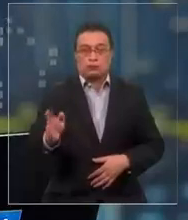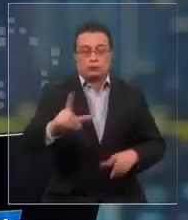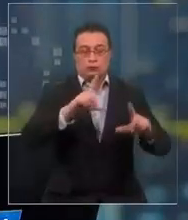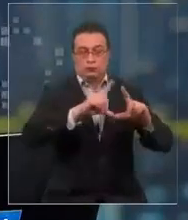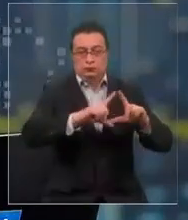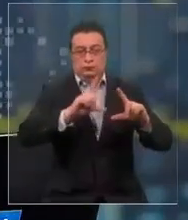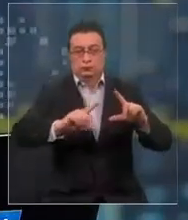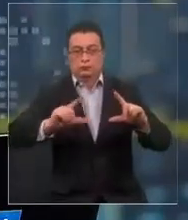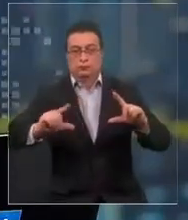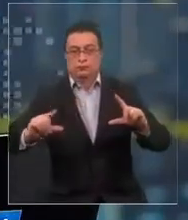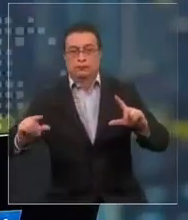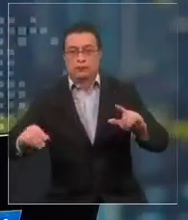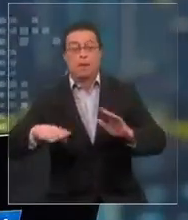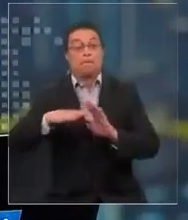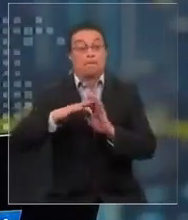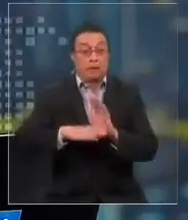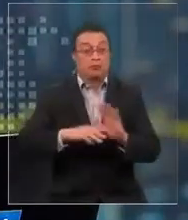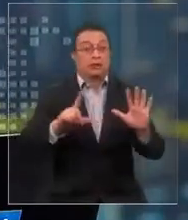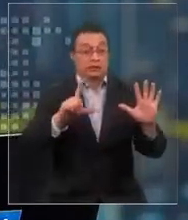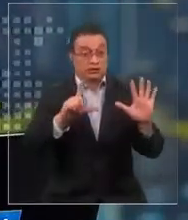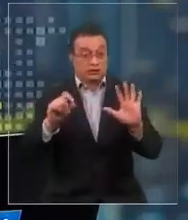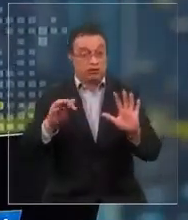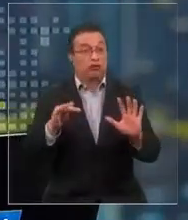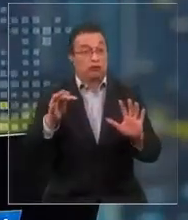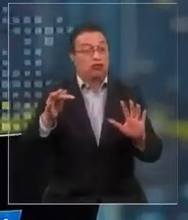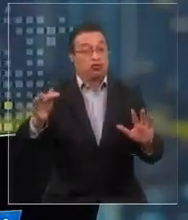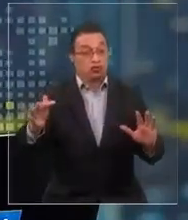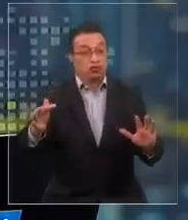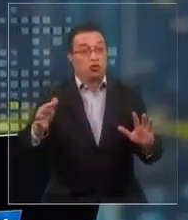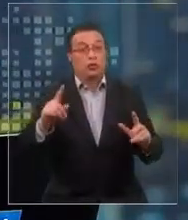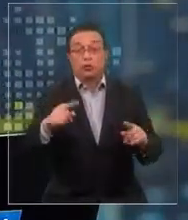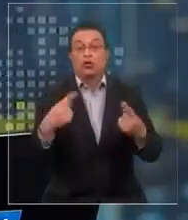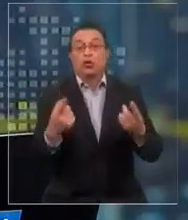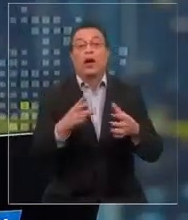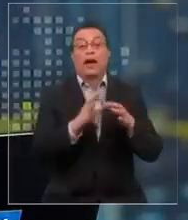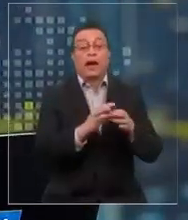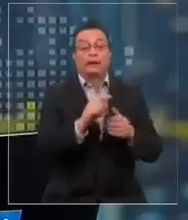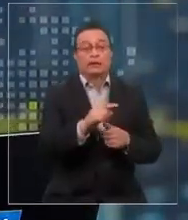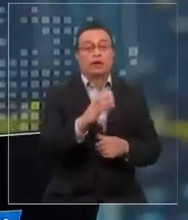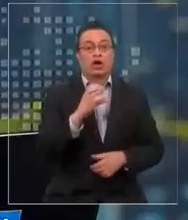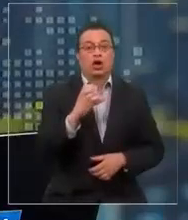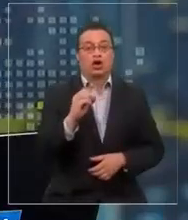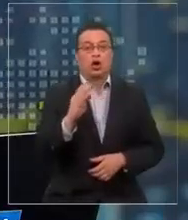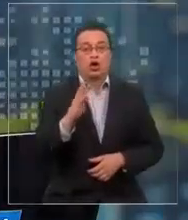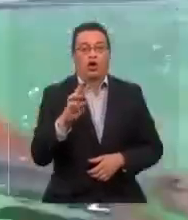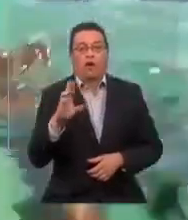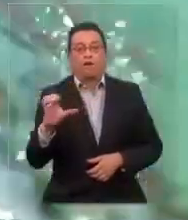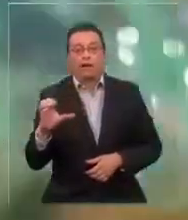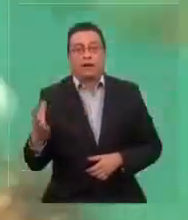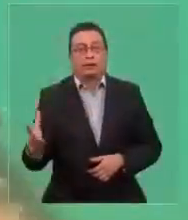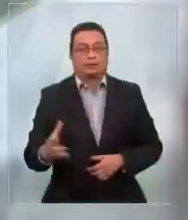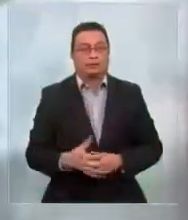disminuirá incluso por debajo de los 700 pesos y todo esto gracias al cobre